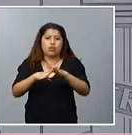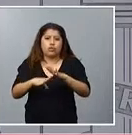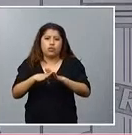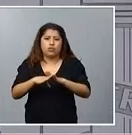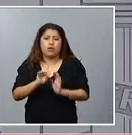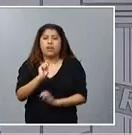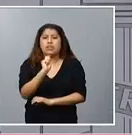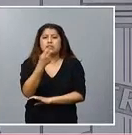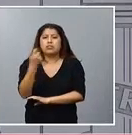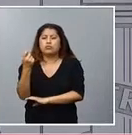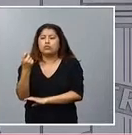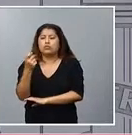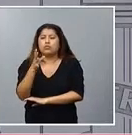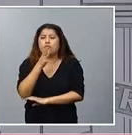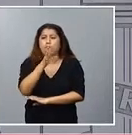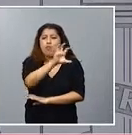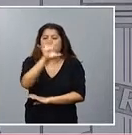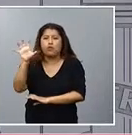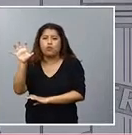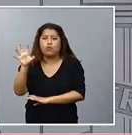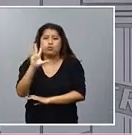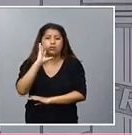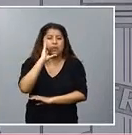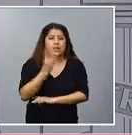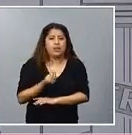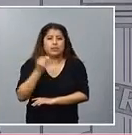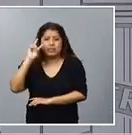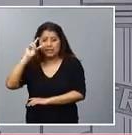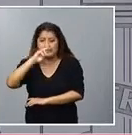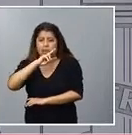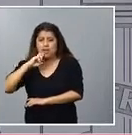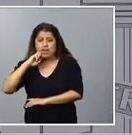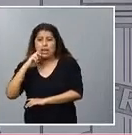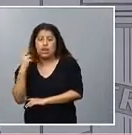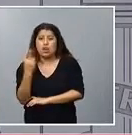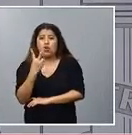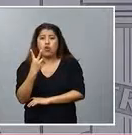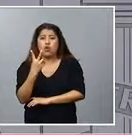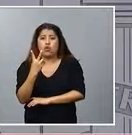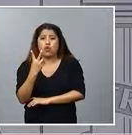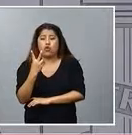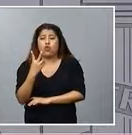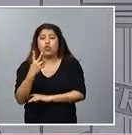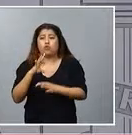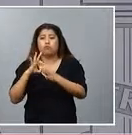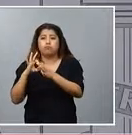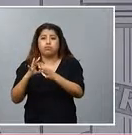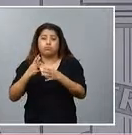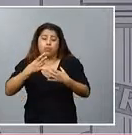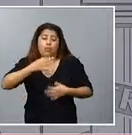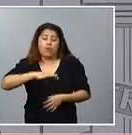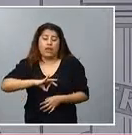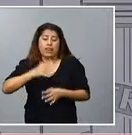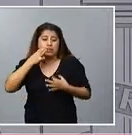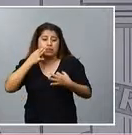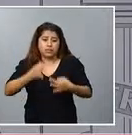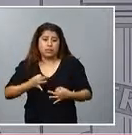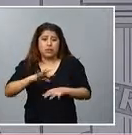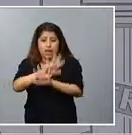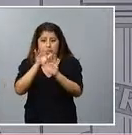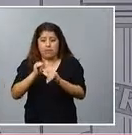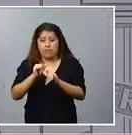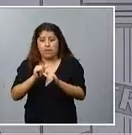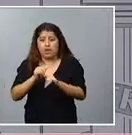solución de los dos estados, Israel y Palestina, que puedan coexistir en paz y en seguridad. Y